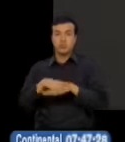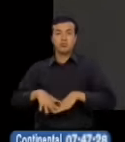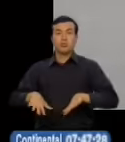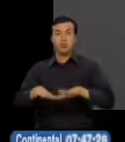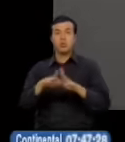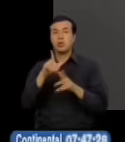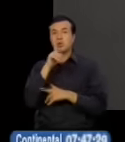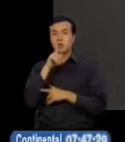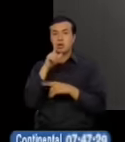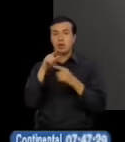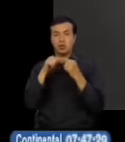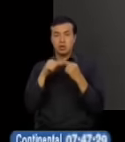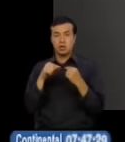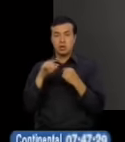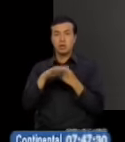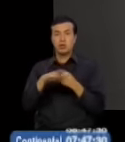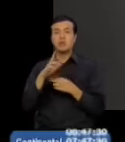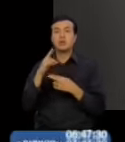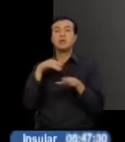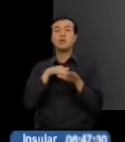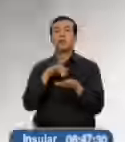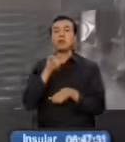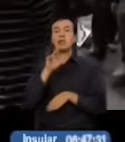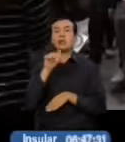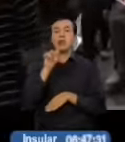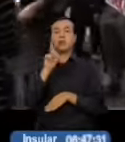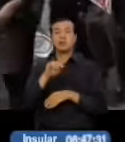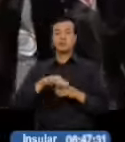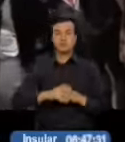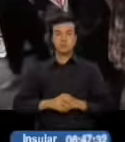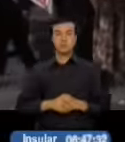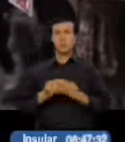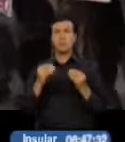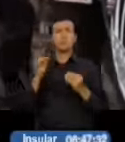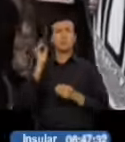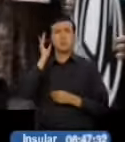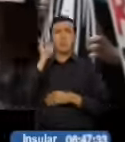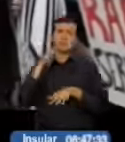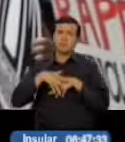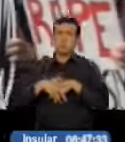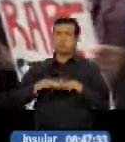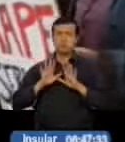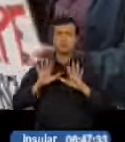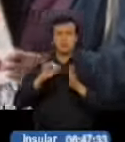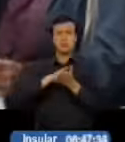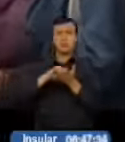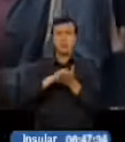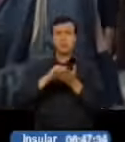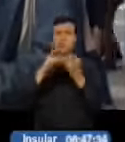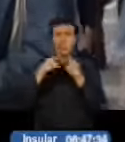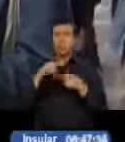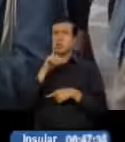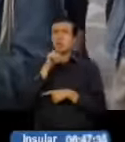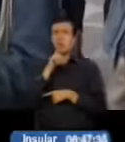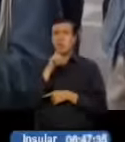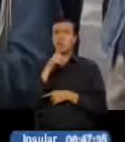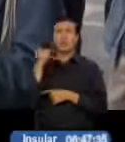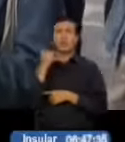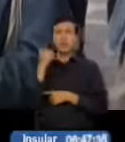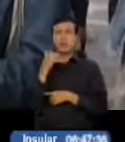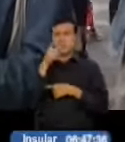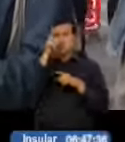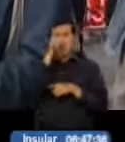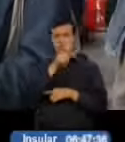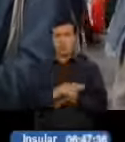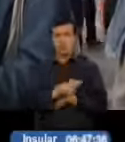controlado por los rebeldes Houthi respaldados por Irán. Decenas de mujeres protestaron en Nueva York contra los comentarios sexistas y machistas realizados